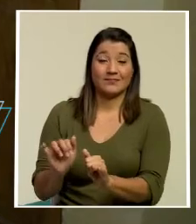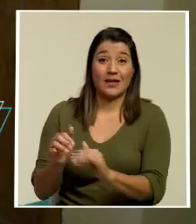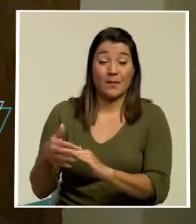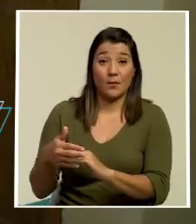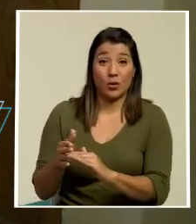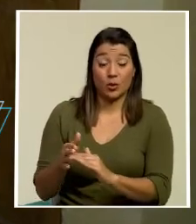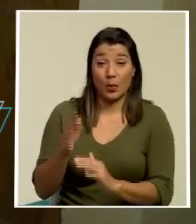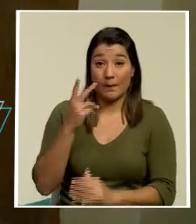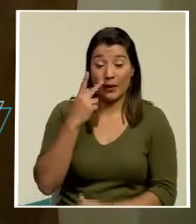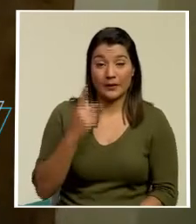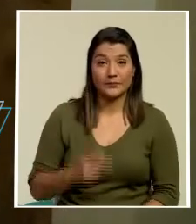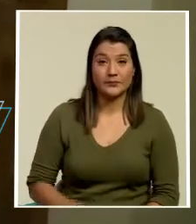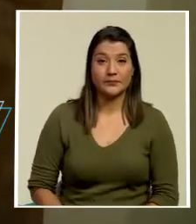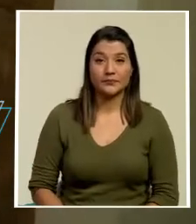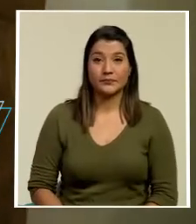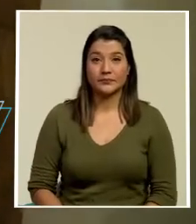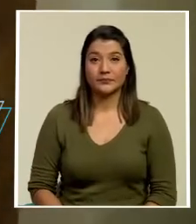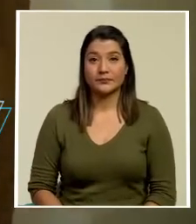Padre.